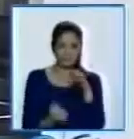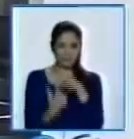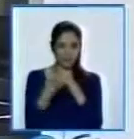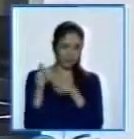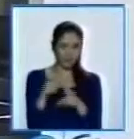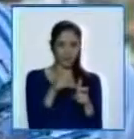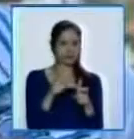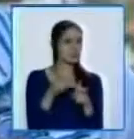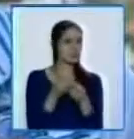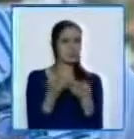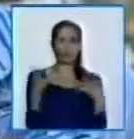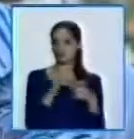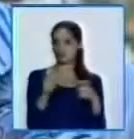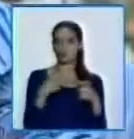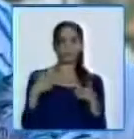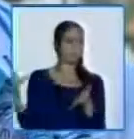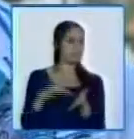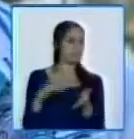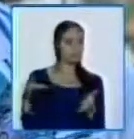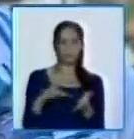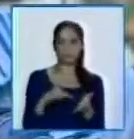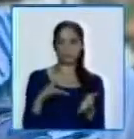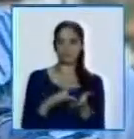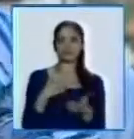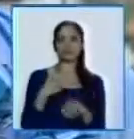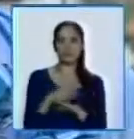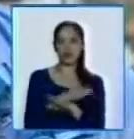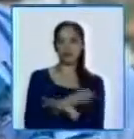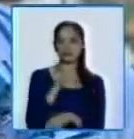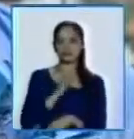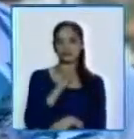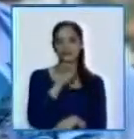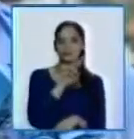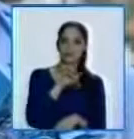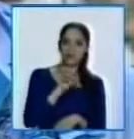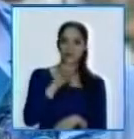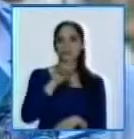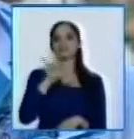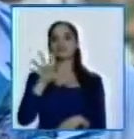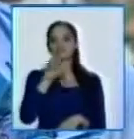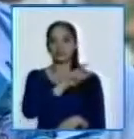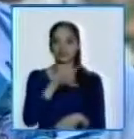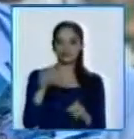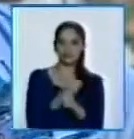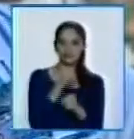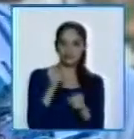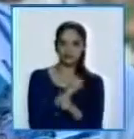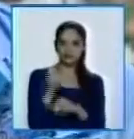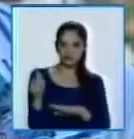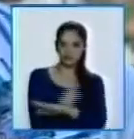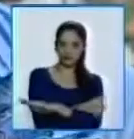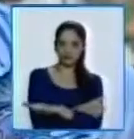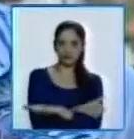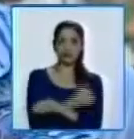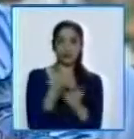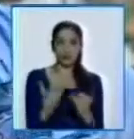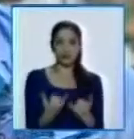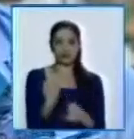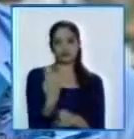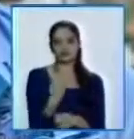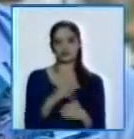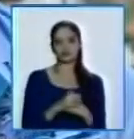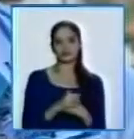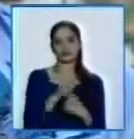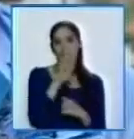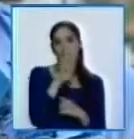quiso regresar al negocio. Nosotros teníamos un promedio de unos 20, 25 empleados aquí en el establecimiento, y en este momento contamos